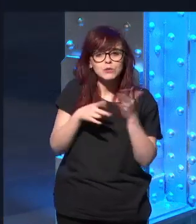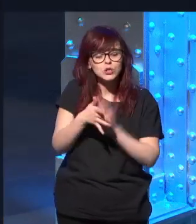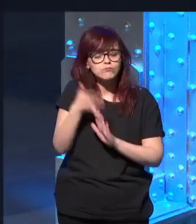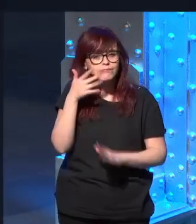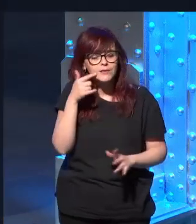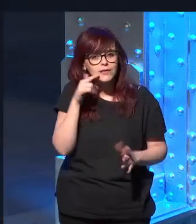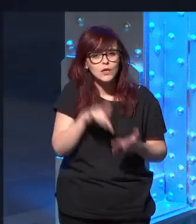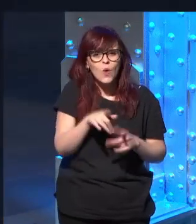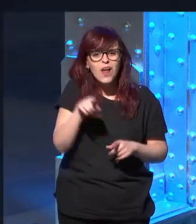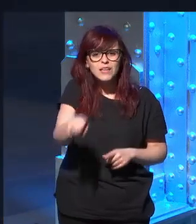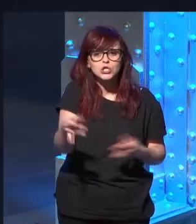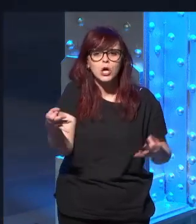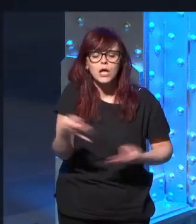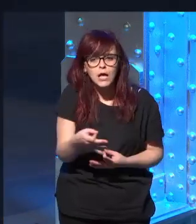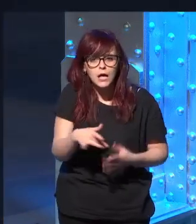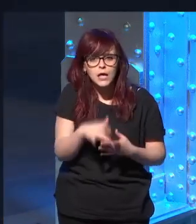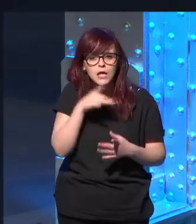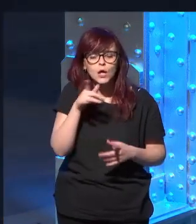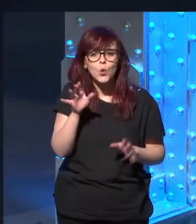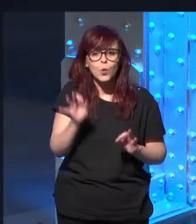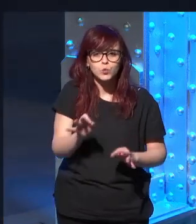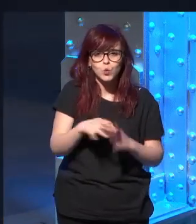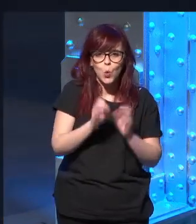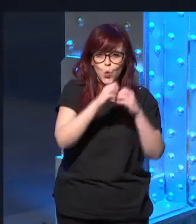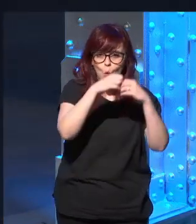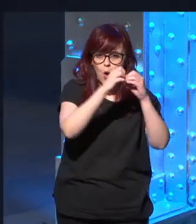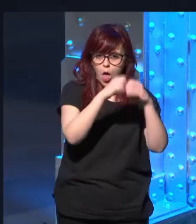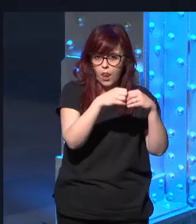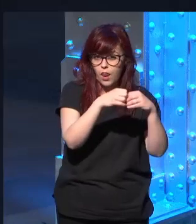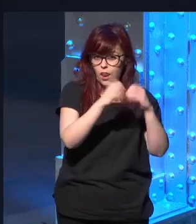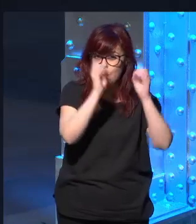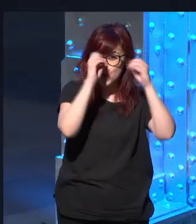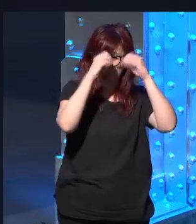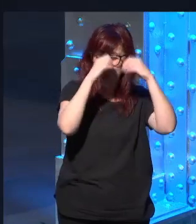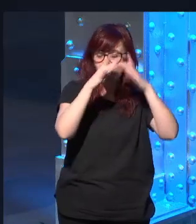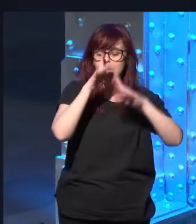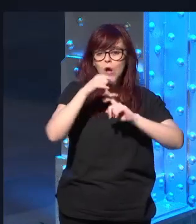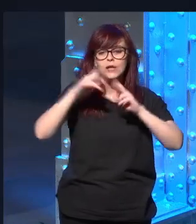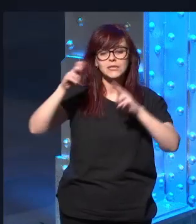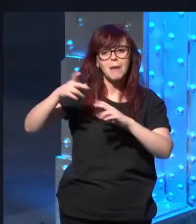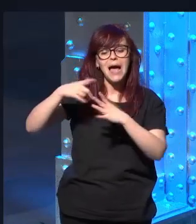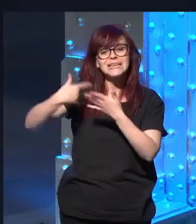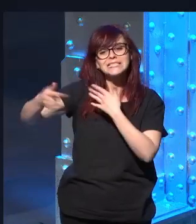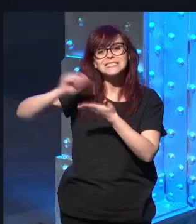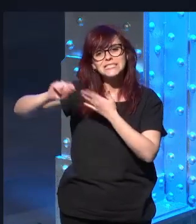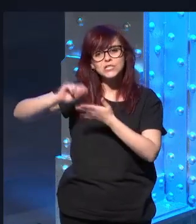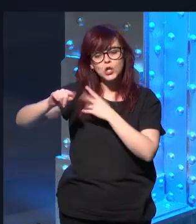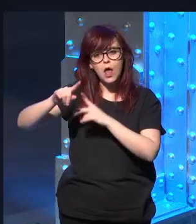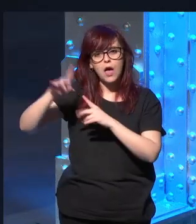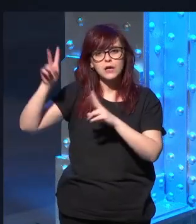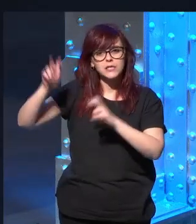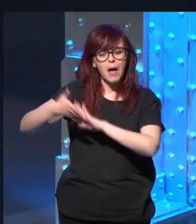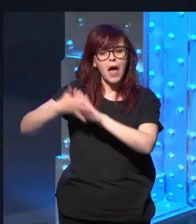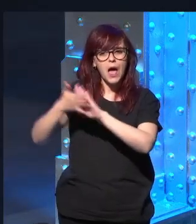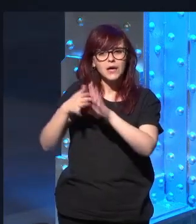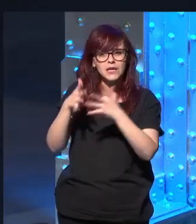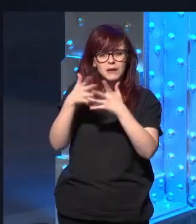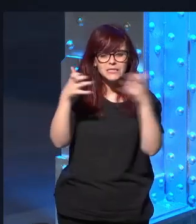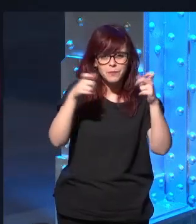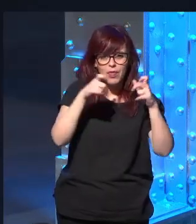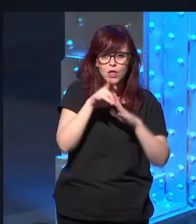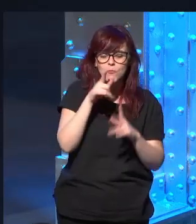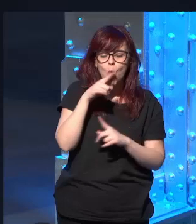digo, ¿qué es esto? Y iba consultando en Google de lo que me estaba hablando la escritora, iba consultando espacios concretos